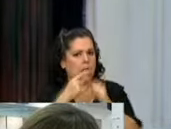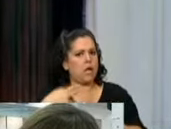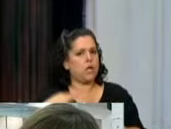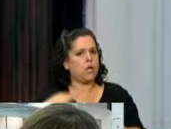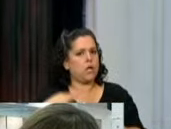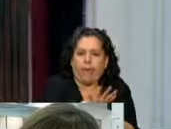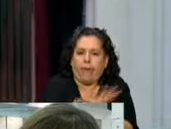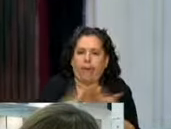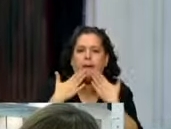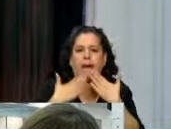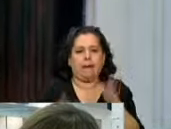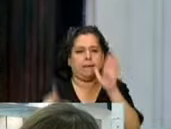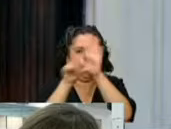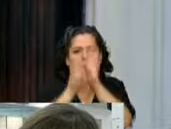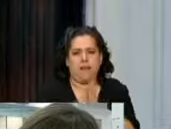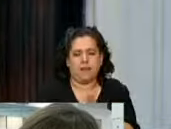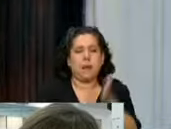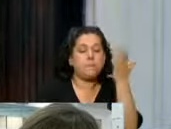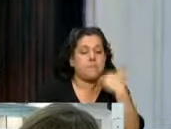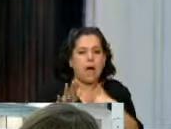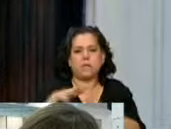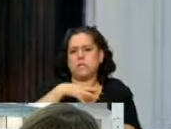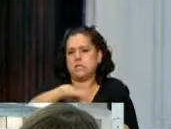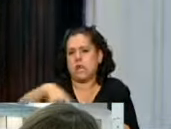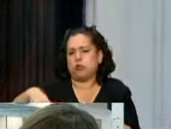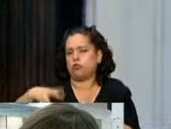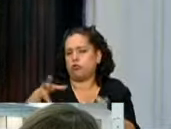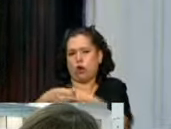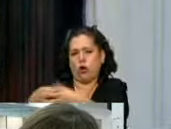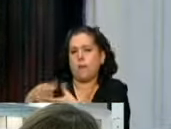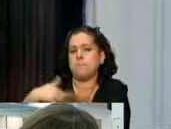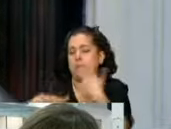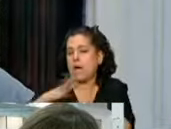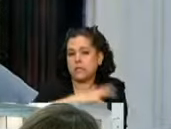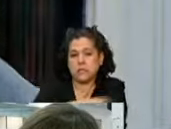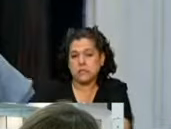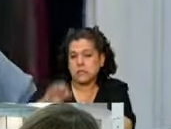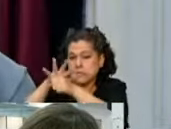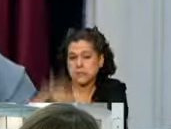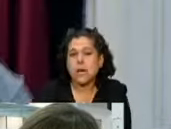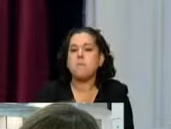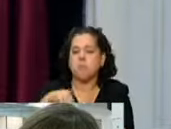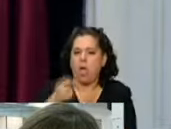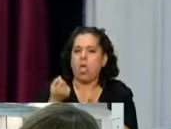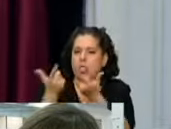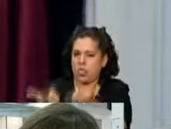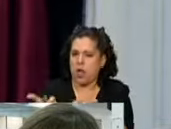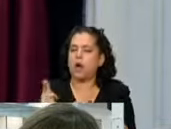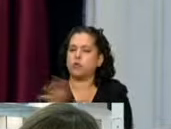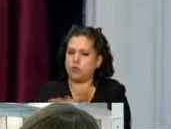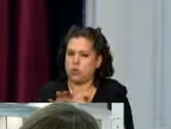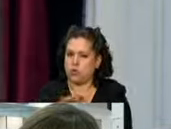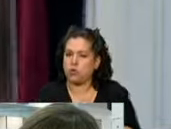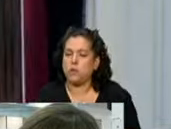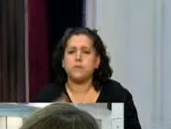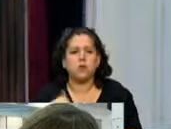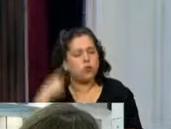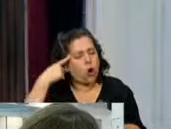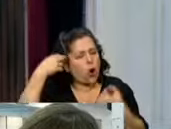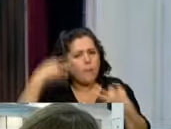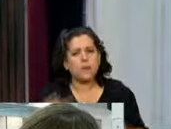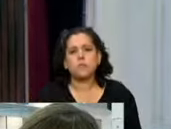oposición unida puede tener el número como para intimar lo a convocar la comisión que se junte la comisión de presupuesto y ahí sacar dictamen